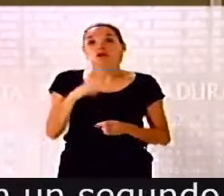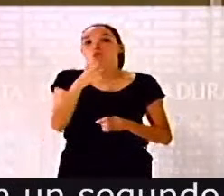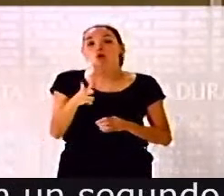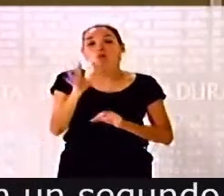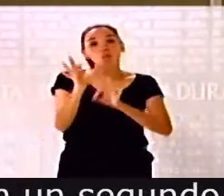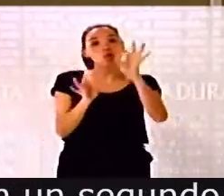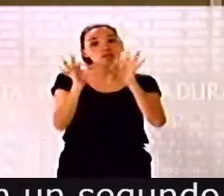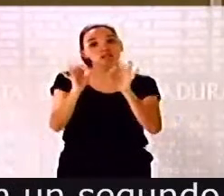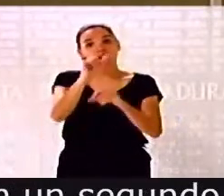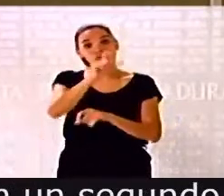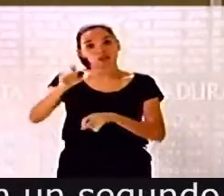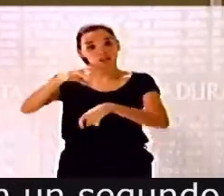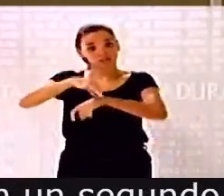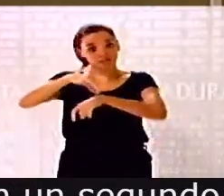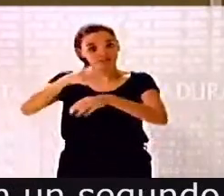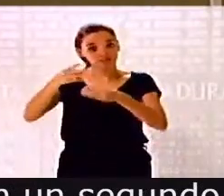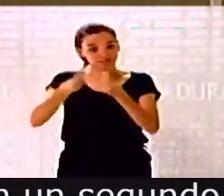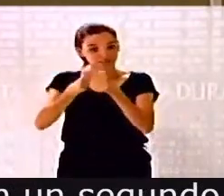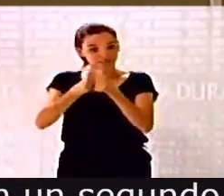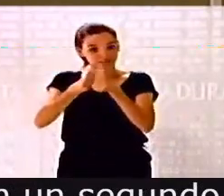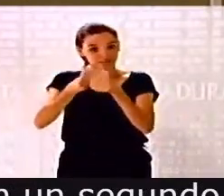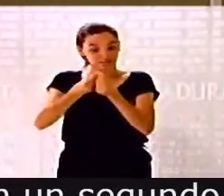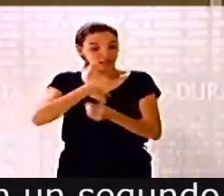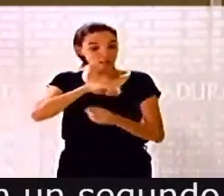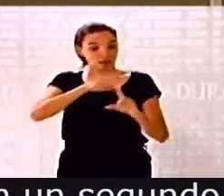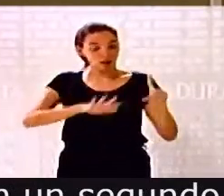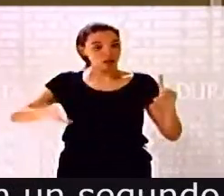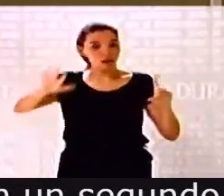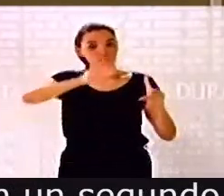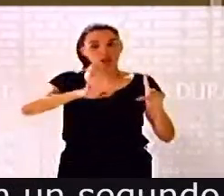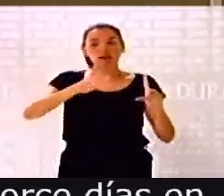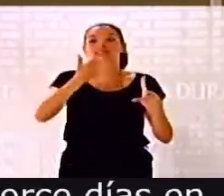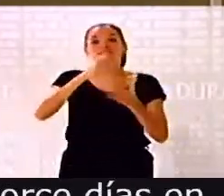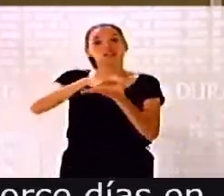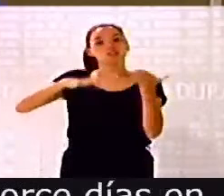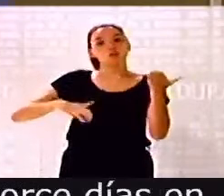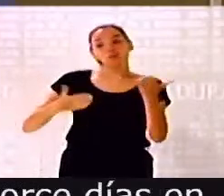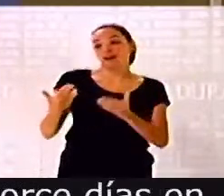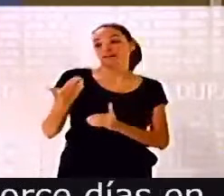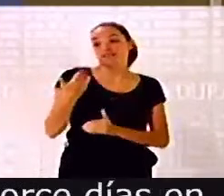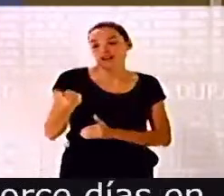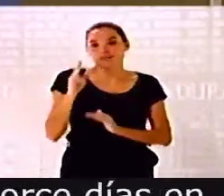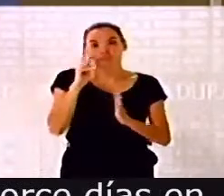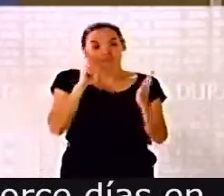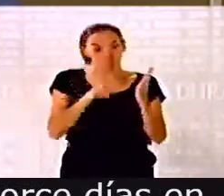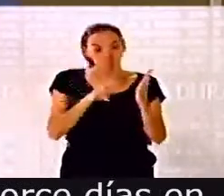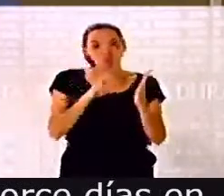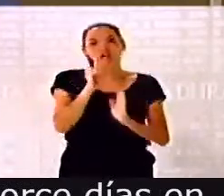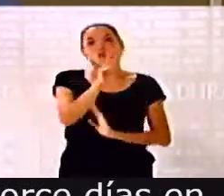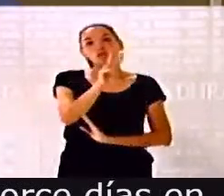14 días en España, si se cogen el informe del Ministerio de ayer, son